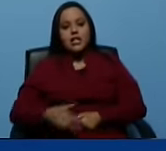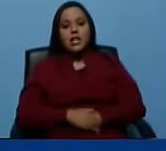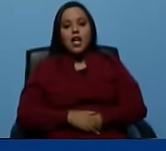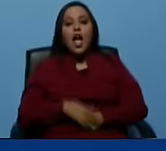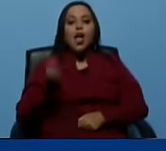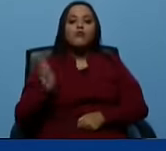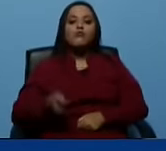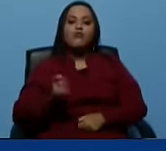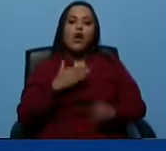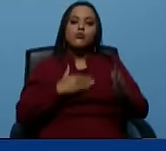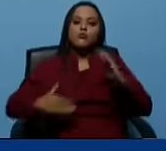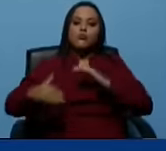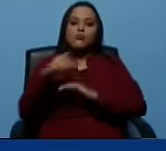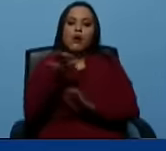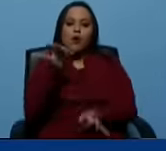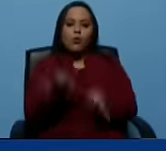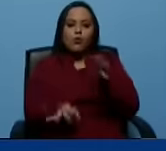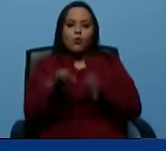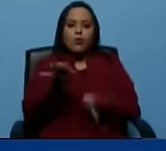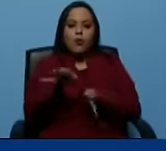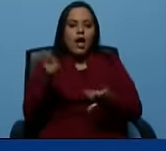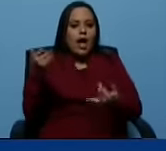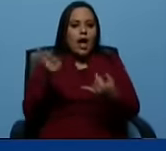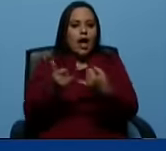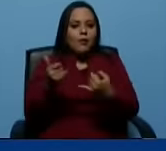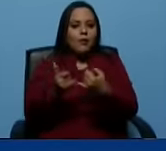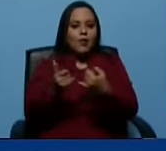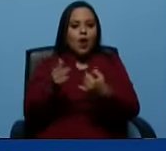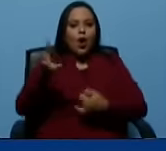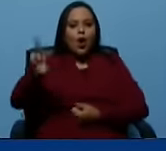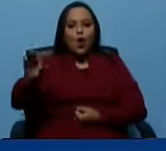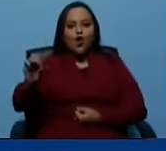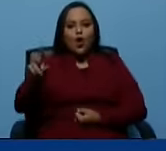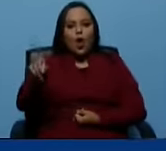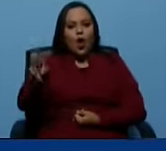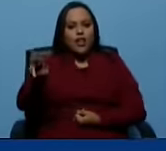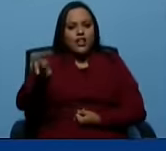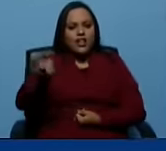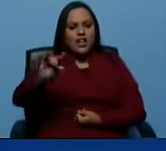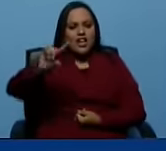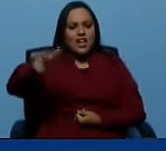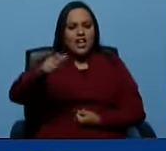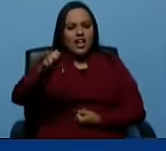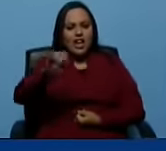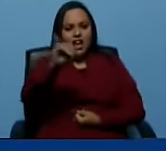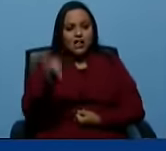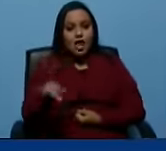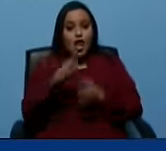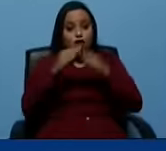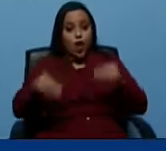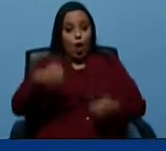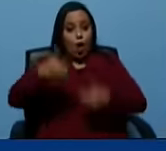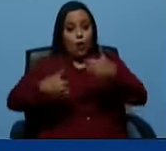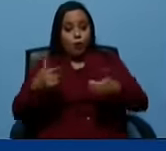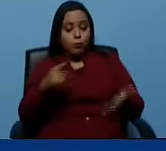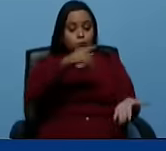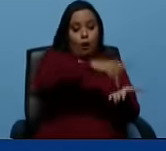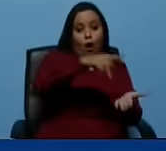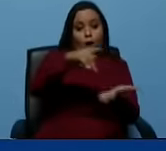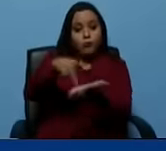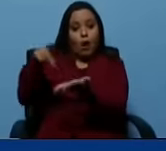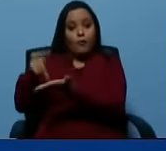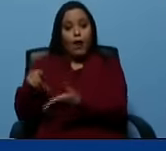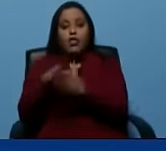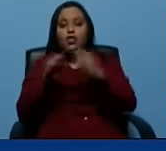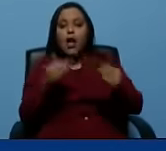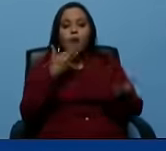Tribunal Supremo de Justicia, Carilia Beatriz Rodríguez, cuando acudieron todos los candidatos para acá, les exigió a todos los